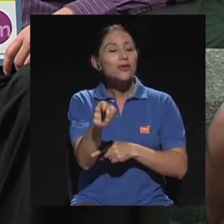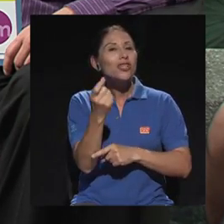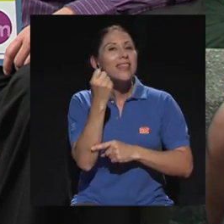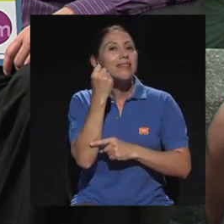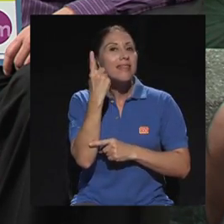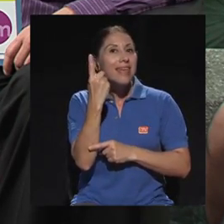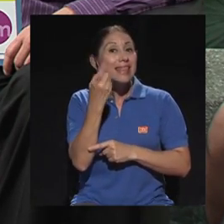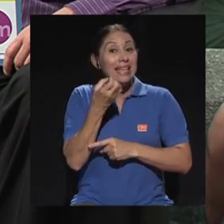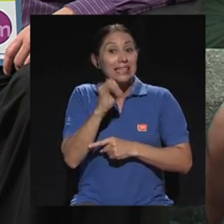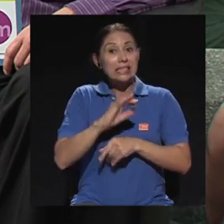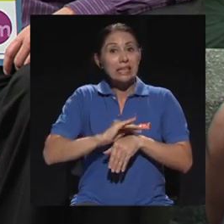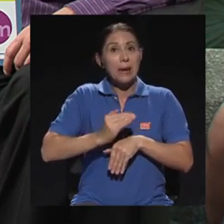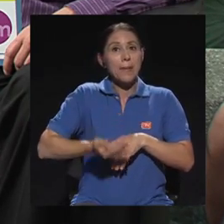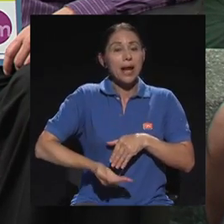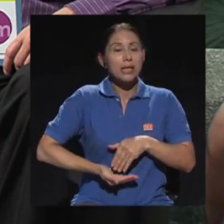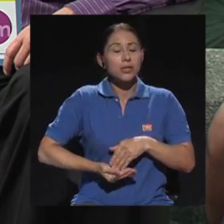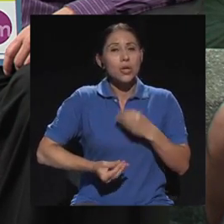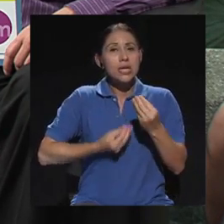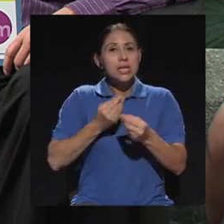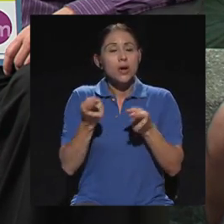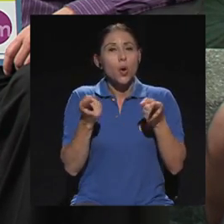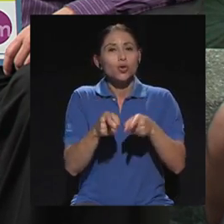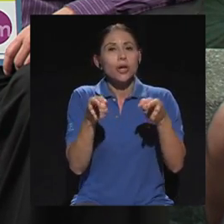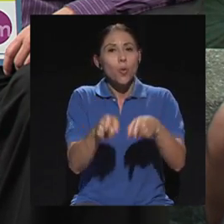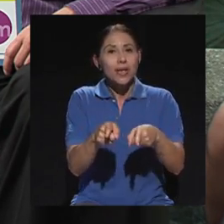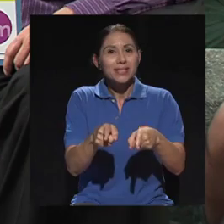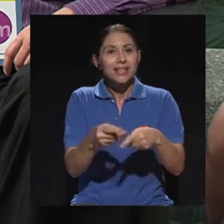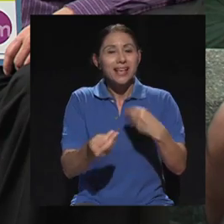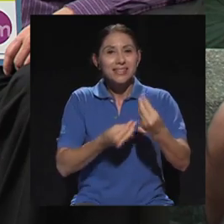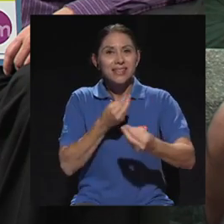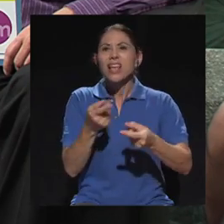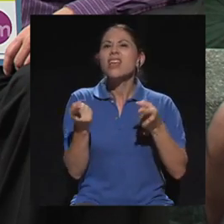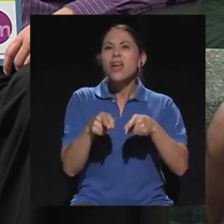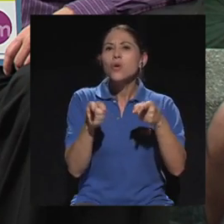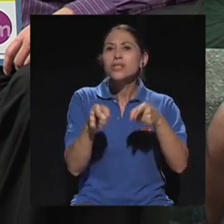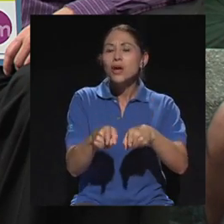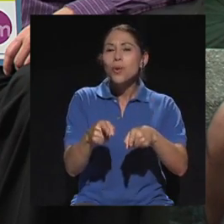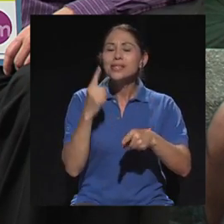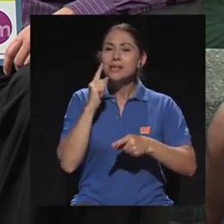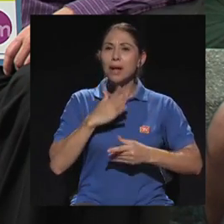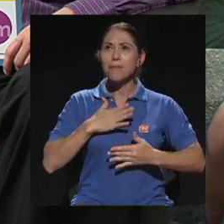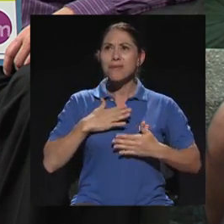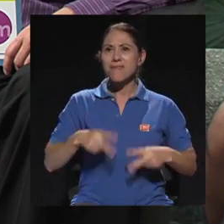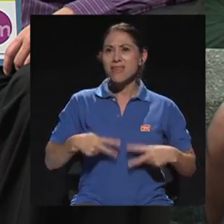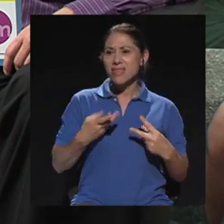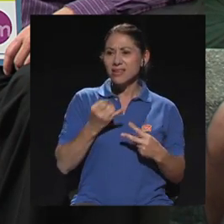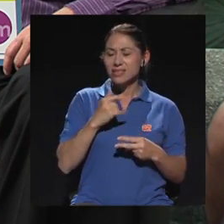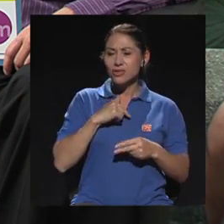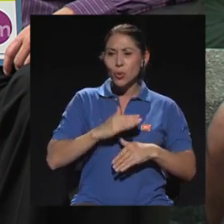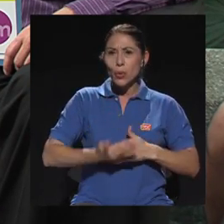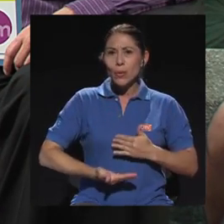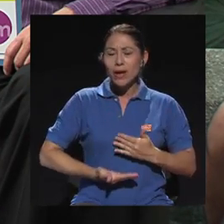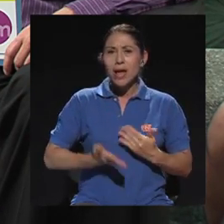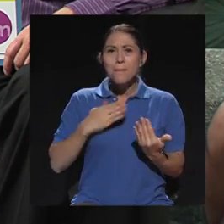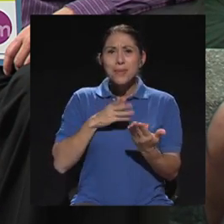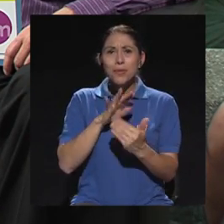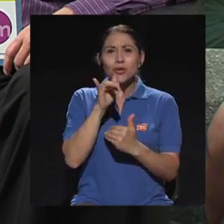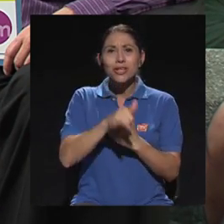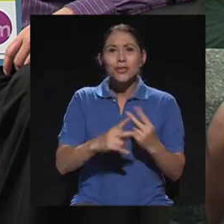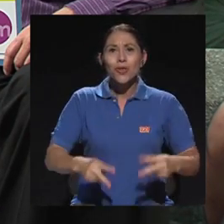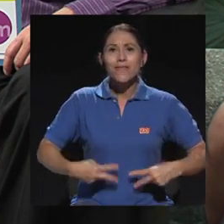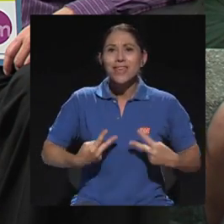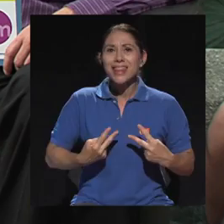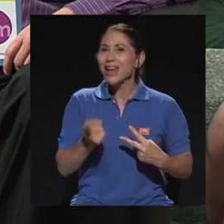podría traer, por ejemplo, un embarazo en la etapa adolescente. ¿Qué consecuencias trae para mi vida? En mi proyecto de vida no